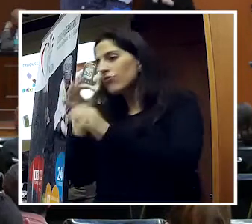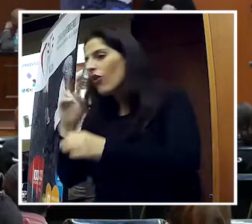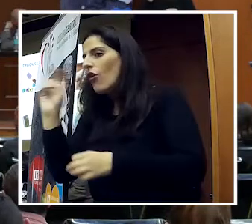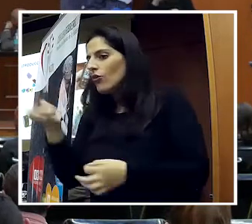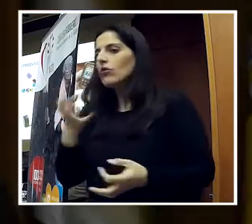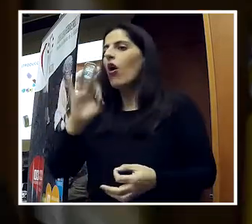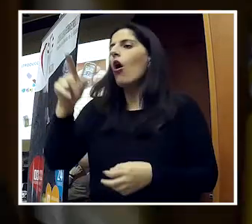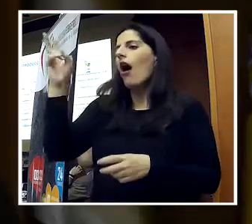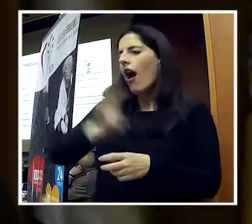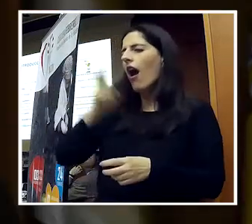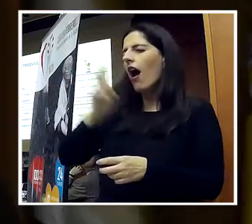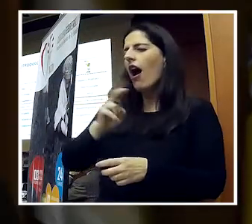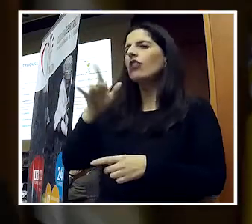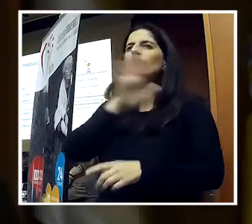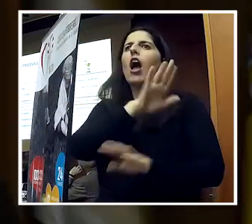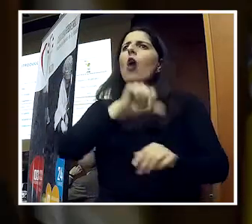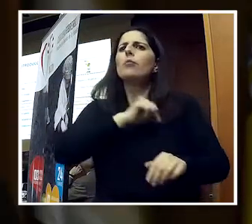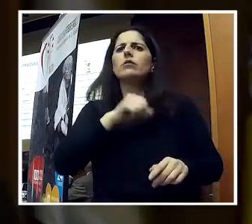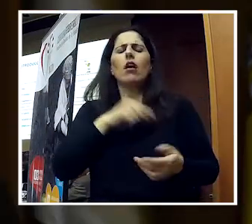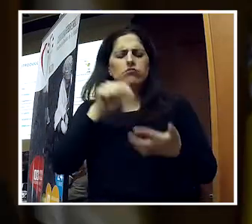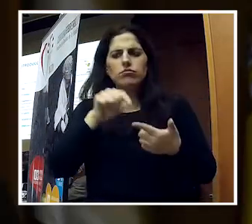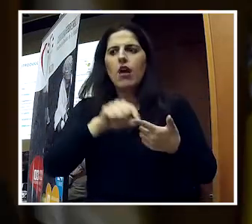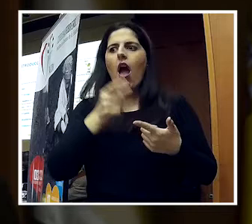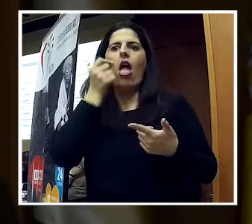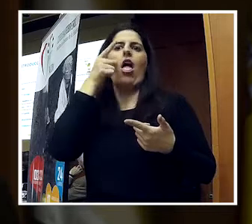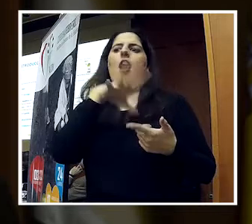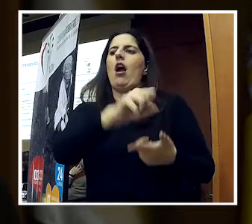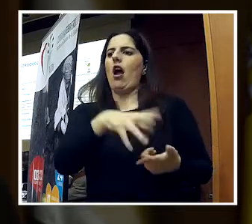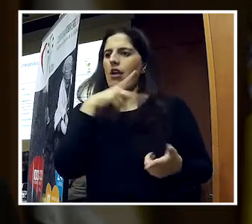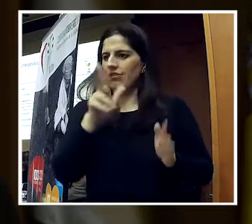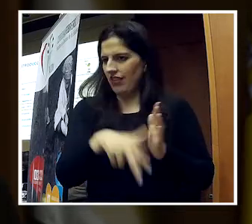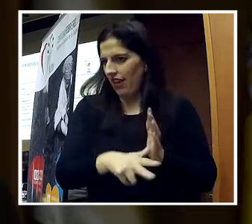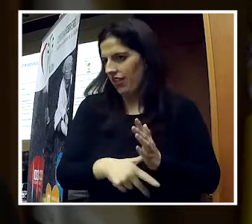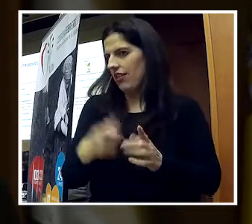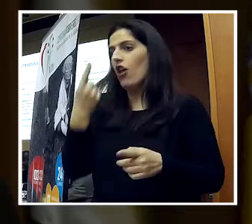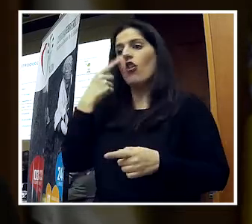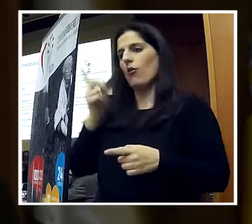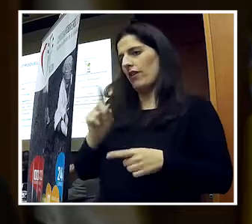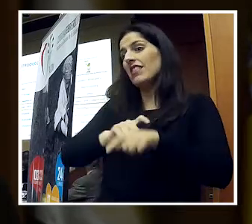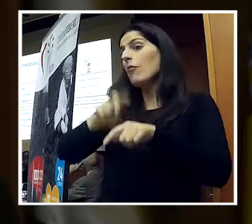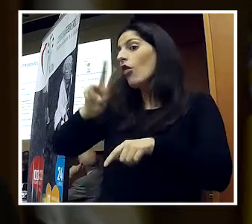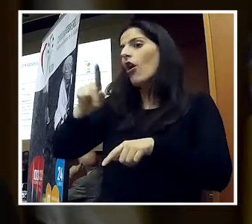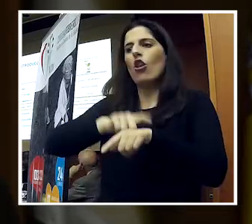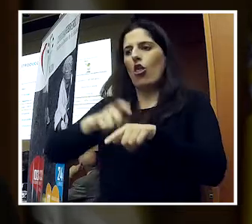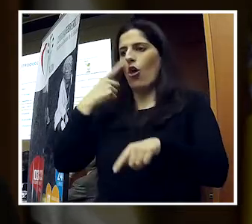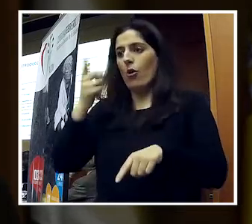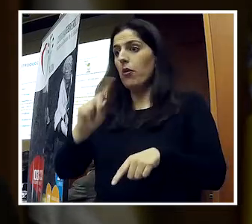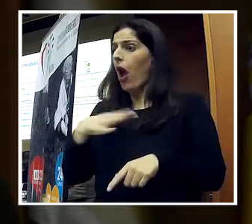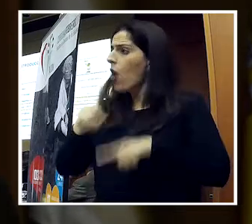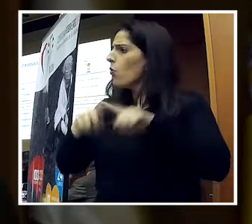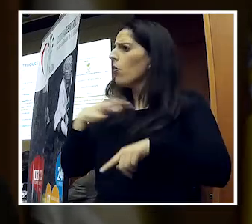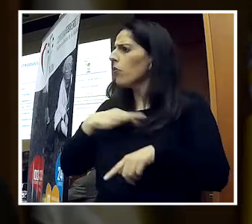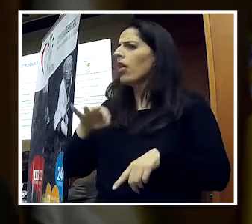o en un paciente que está hospitalizado. Y esto es muy importante, y es que la diabetes tipo 1 generalmente tiene un hábito delgado de